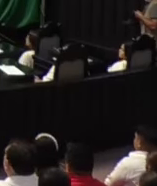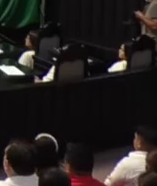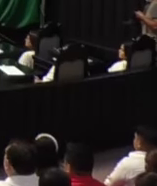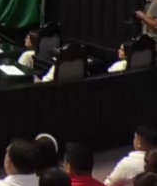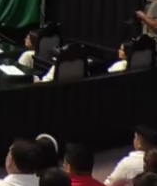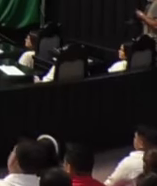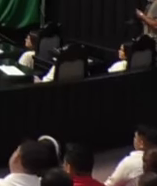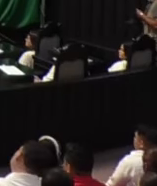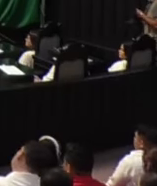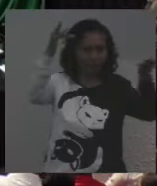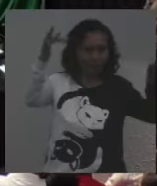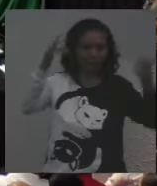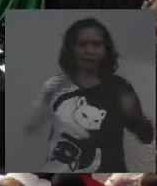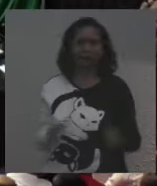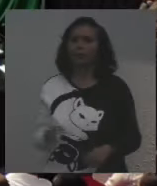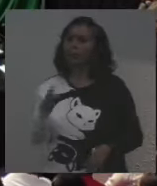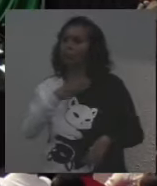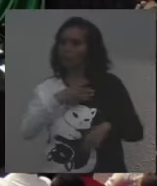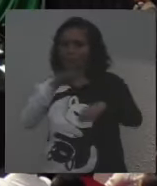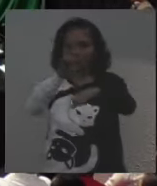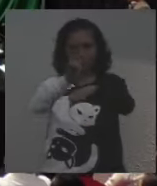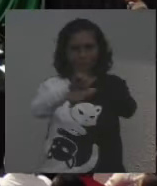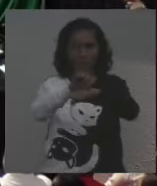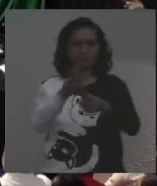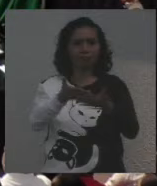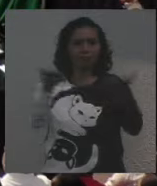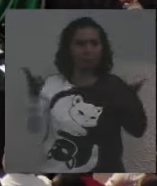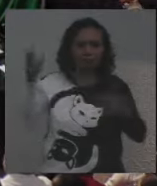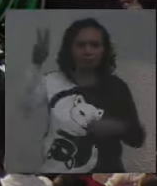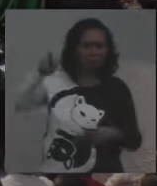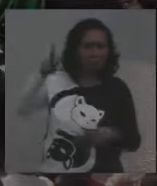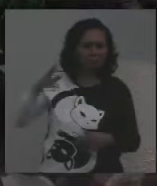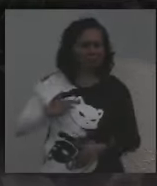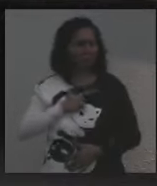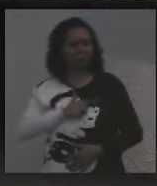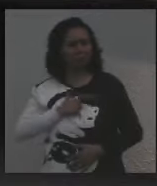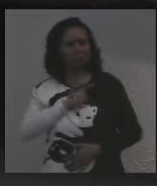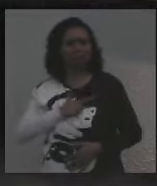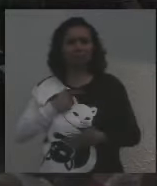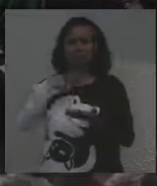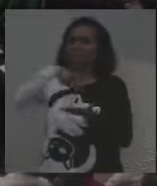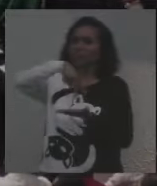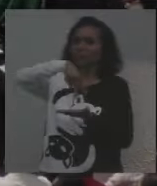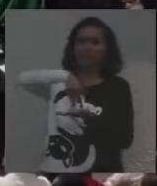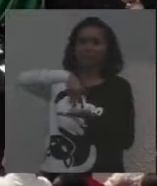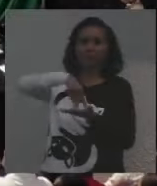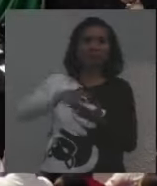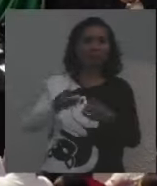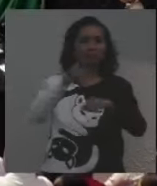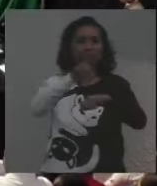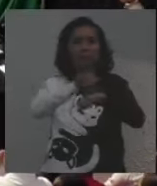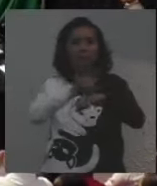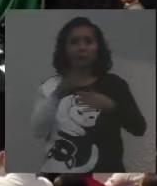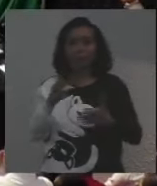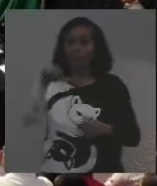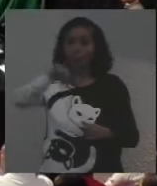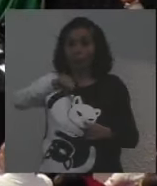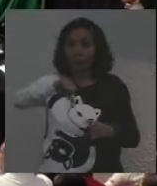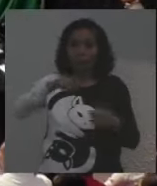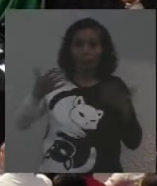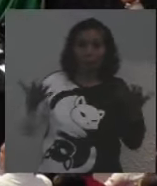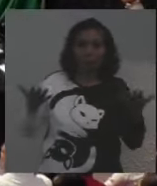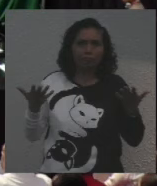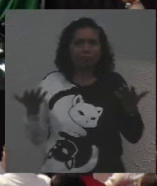Muchas gracias muy buenos días de verdad es un placer para mí estar aquí el día de hoy